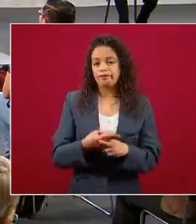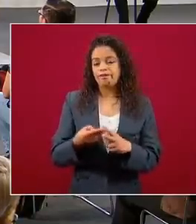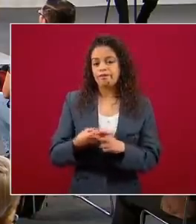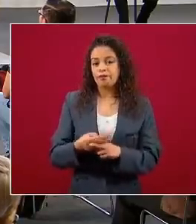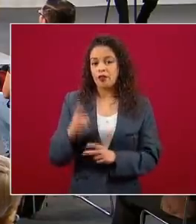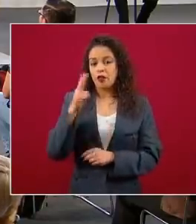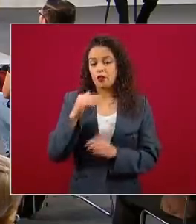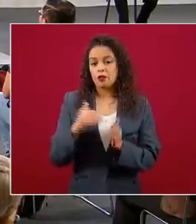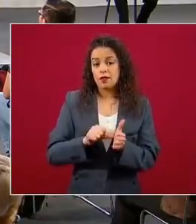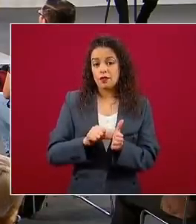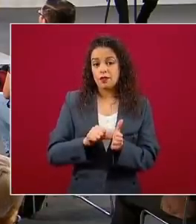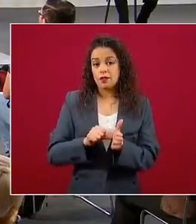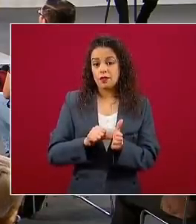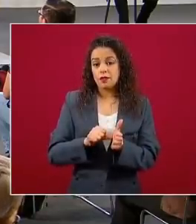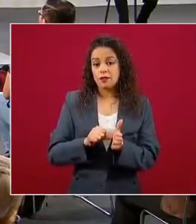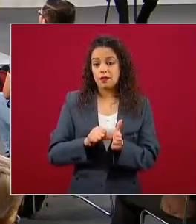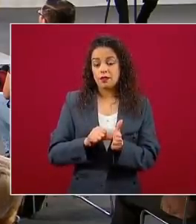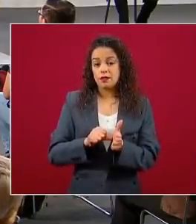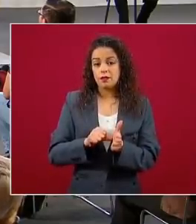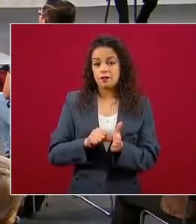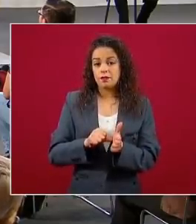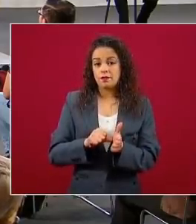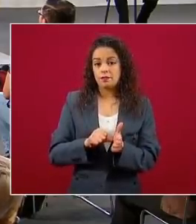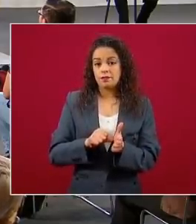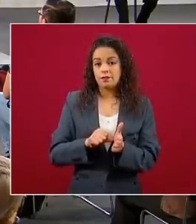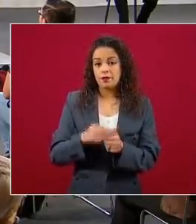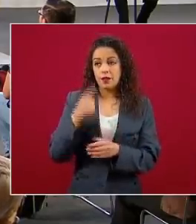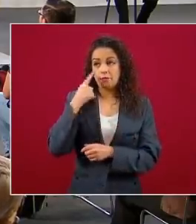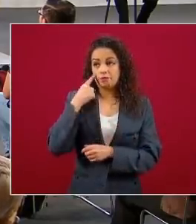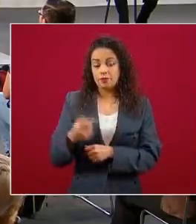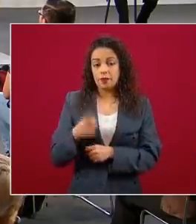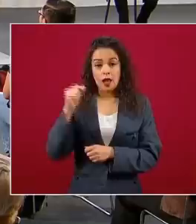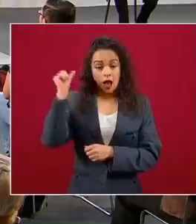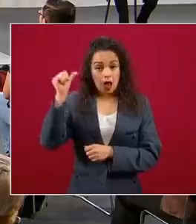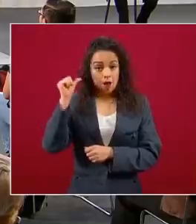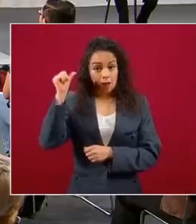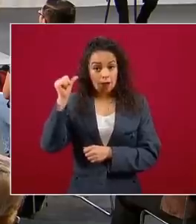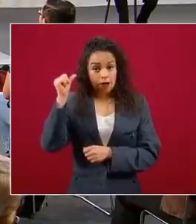2.592 al mes. En abril, COVID,